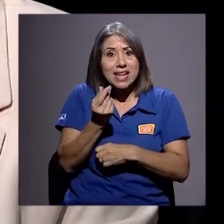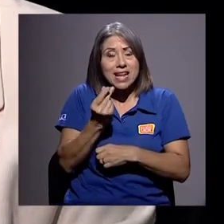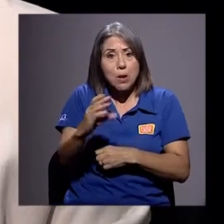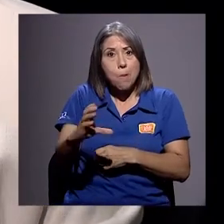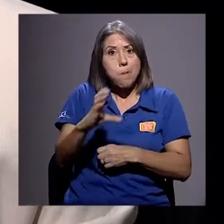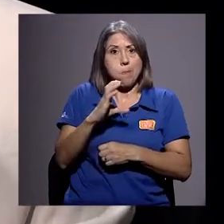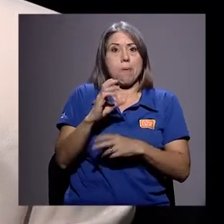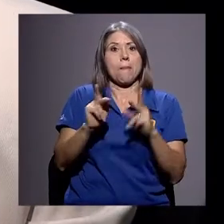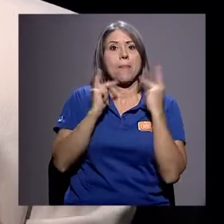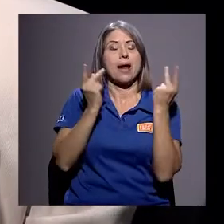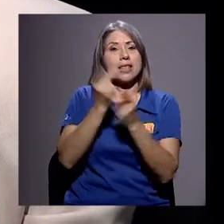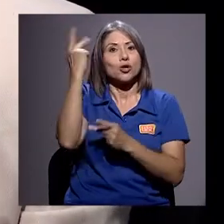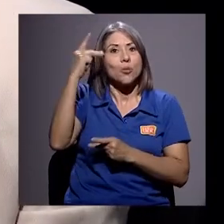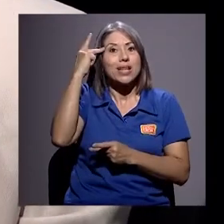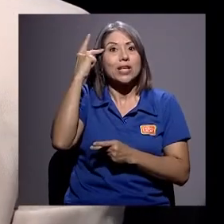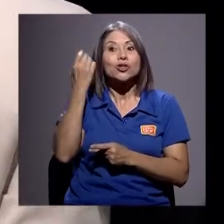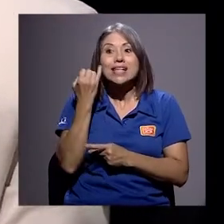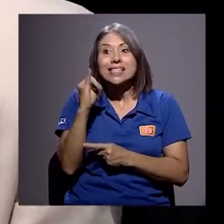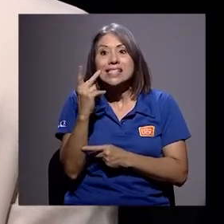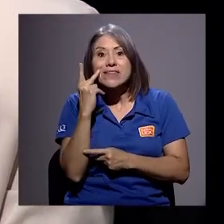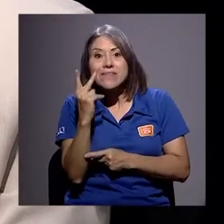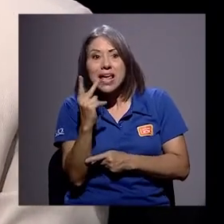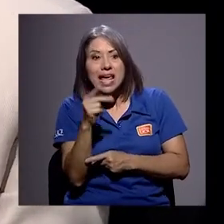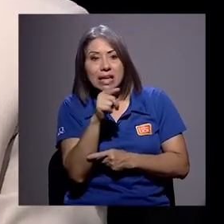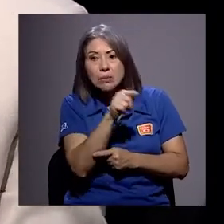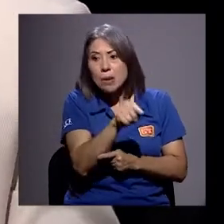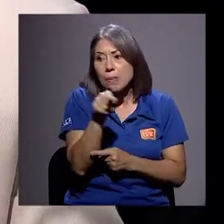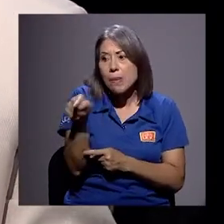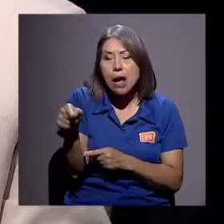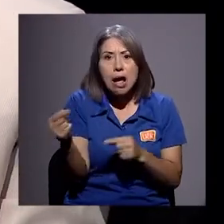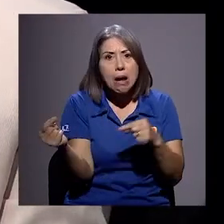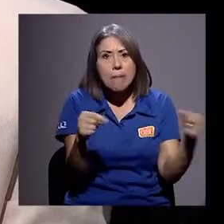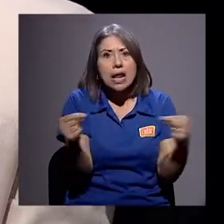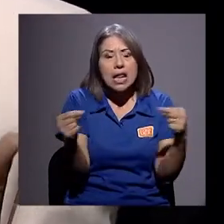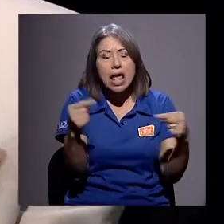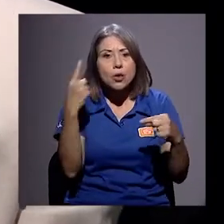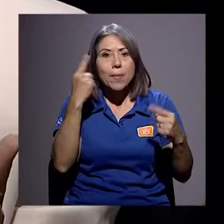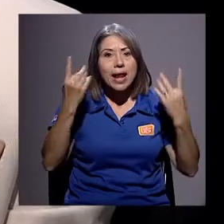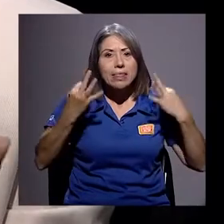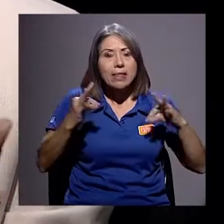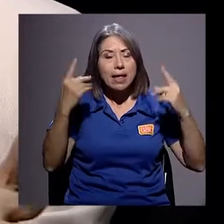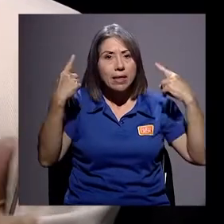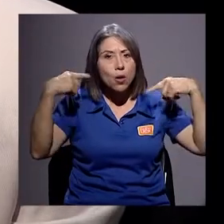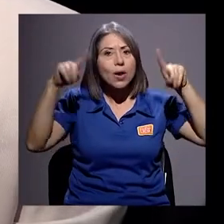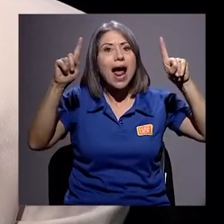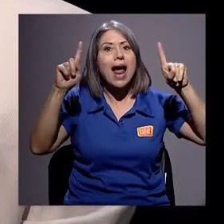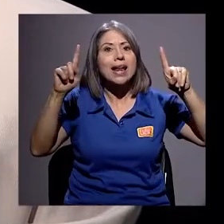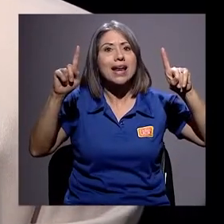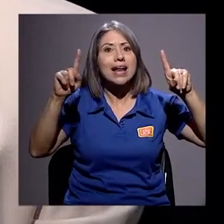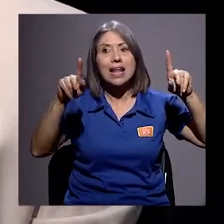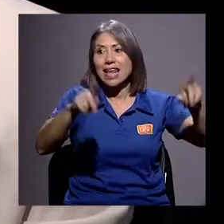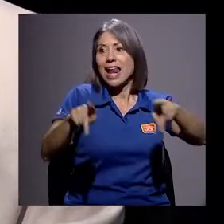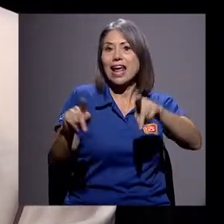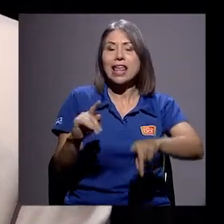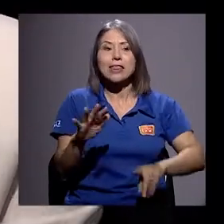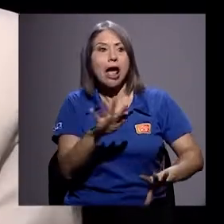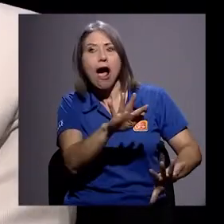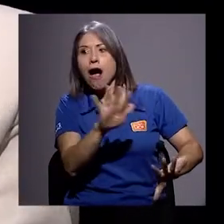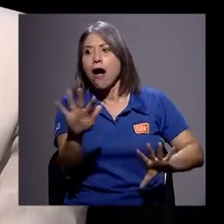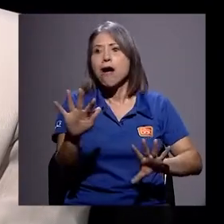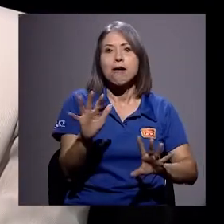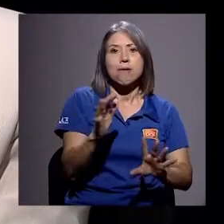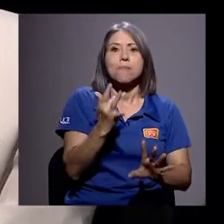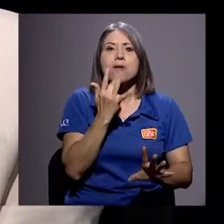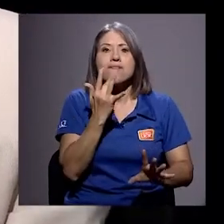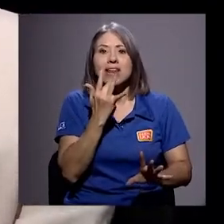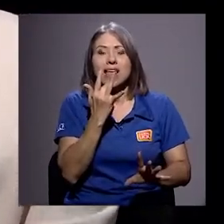haber pequeños caciques que están peleando por tratar de lograr la preferencia del público dentro